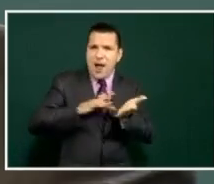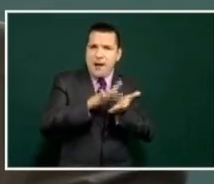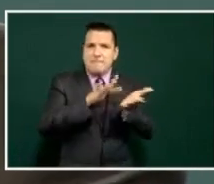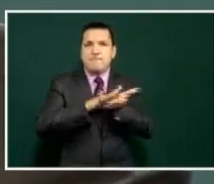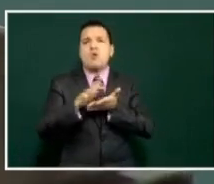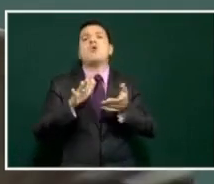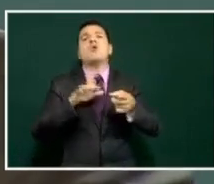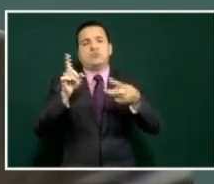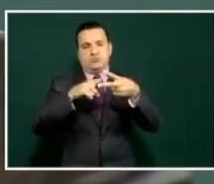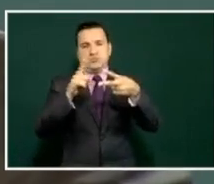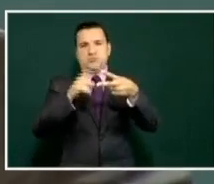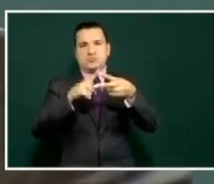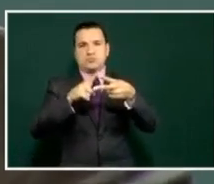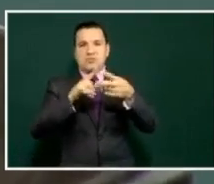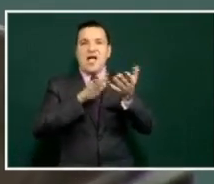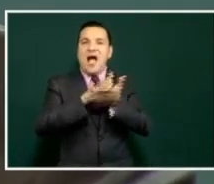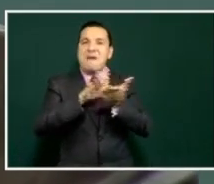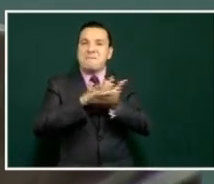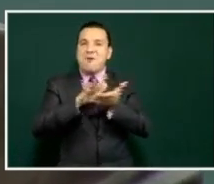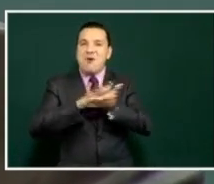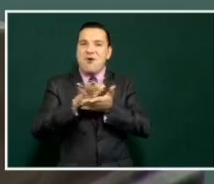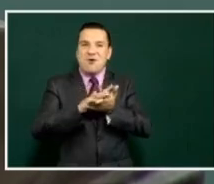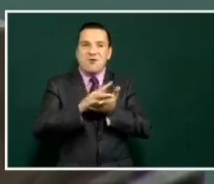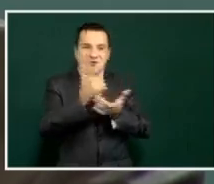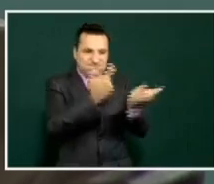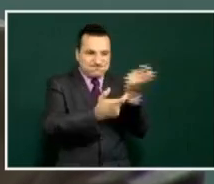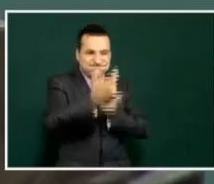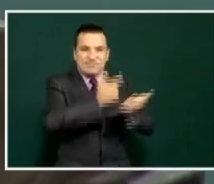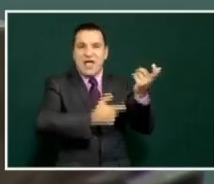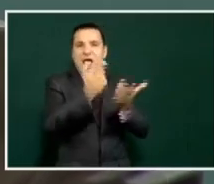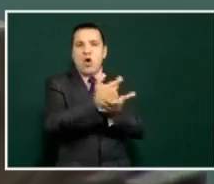apoyar la economía popular.